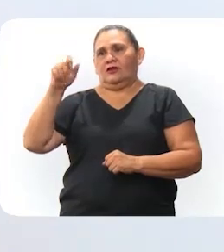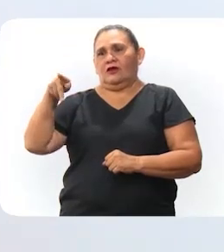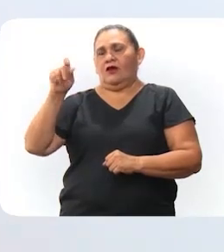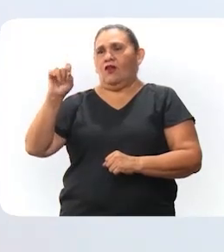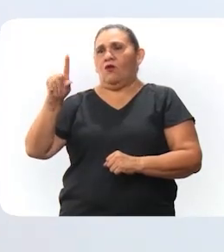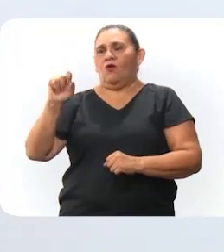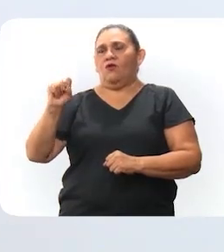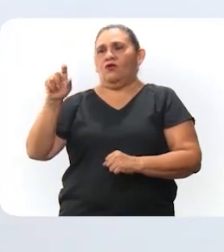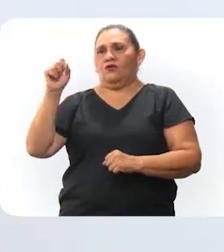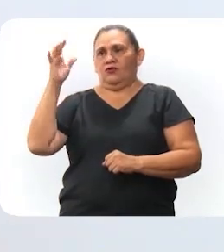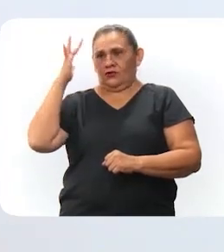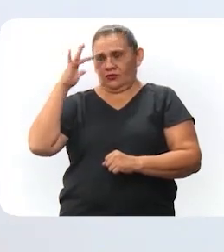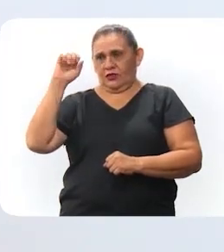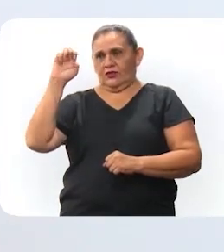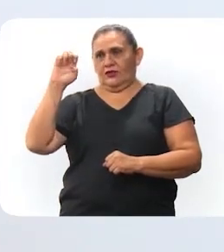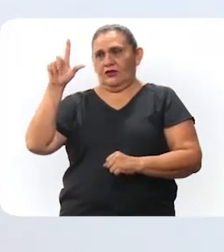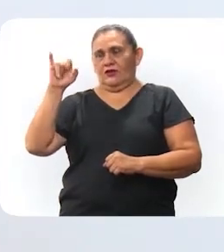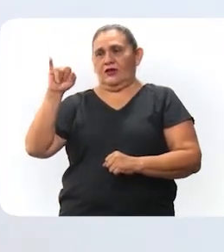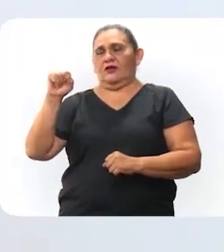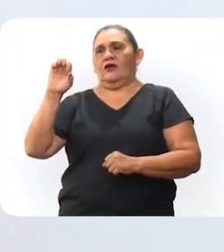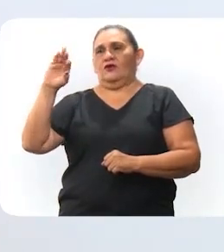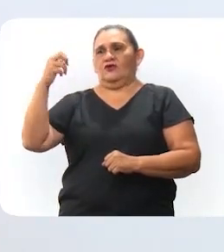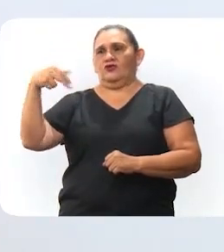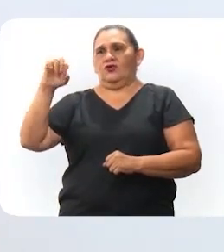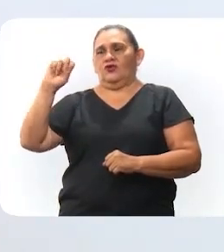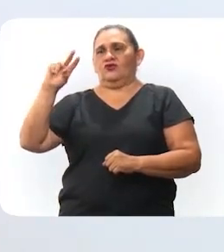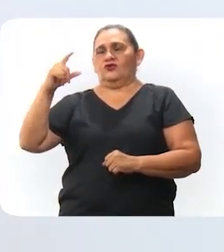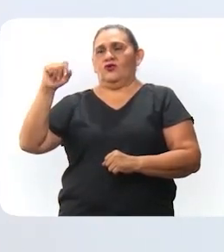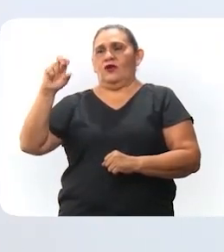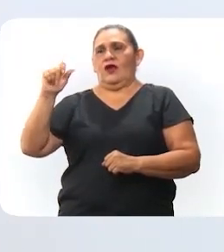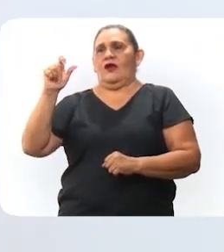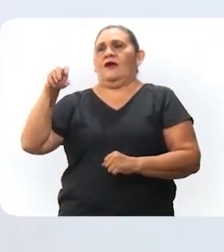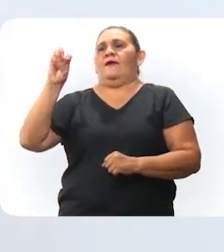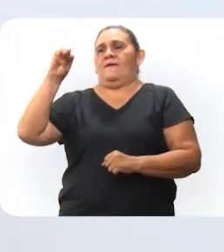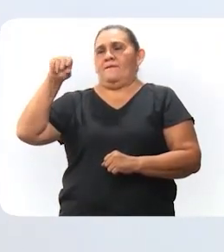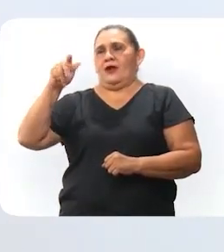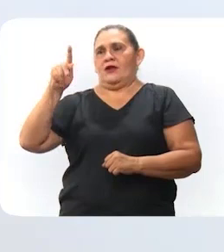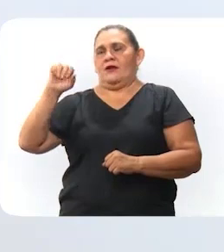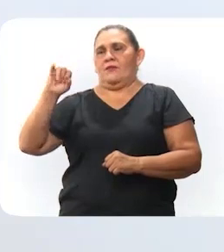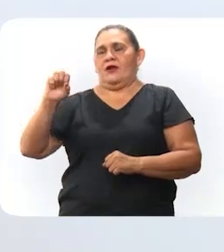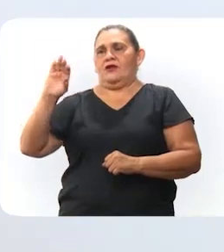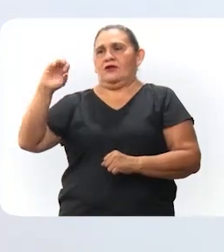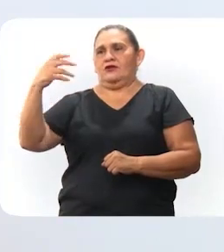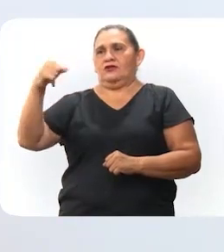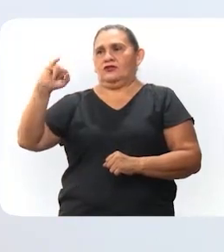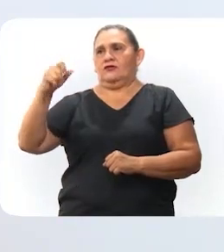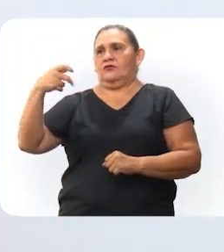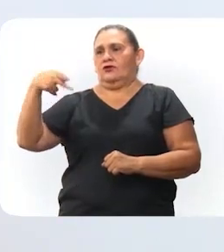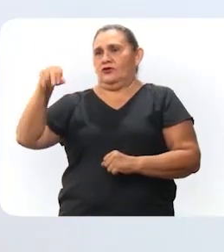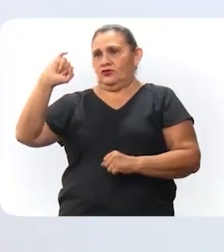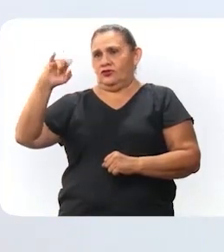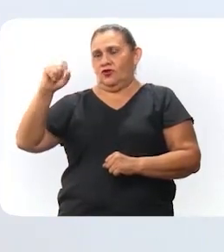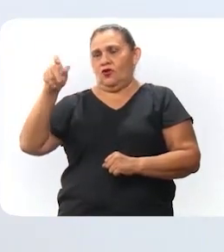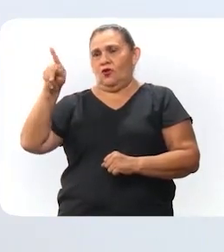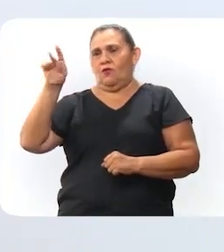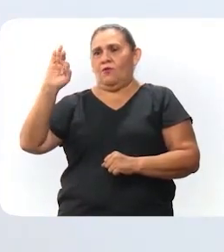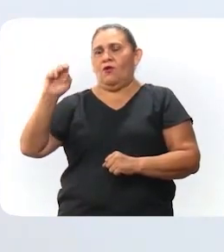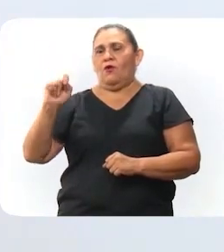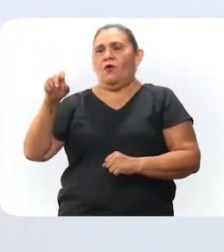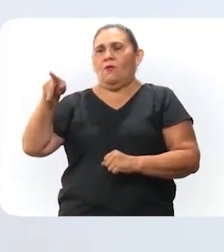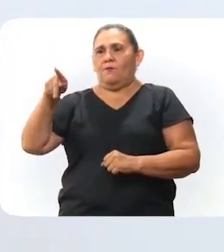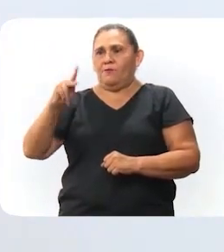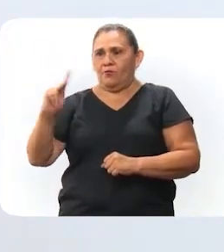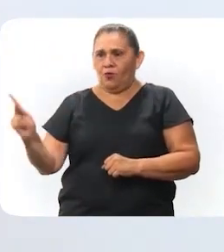Tixpehual, Santa Elena, Chiquinzonot, Chocholá, Mayapam y Chixulú Pueblo. Finalmente, viernes 13,